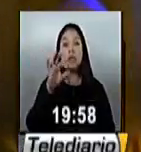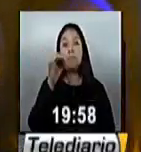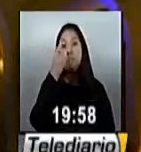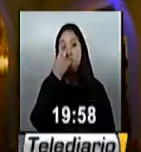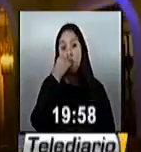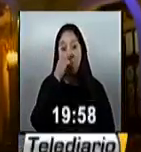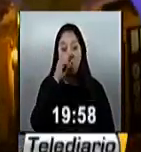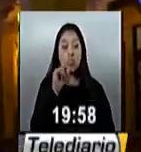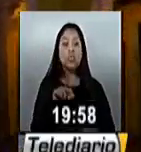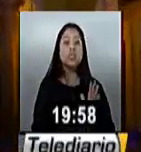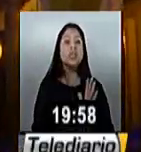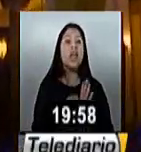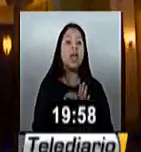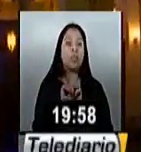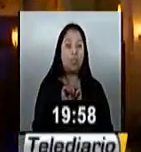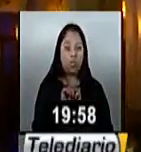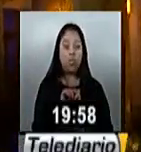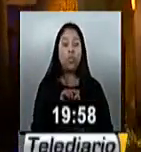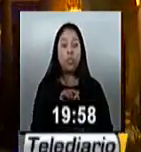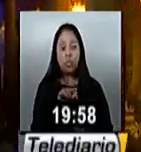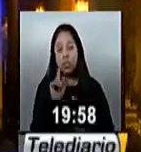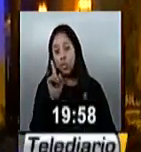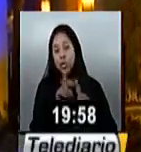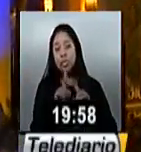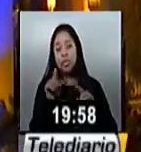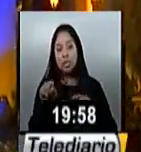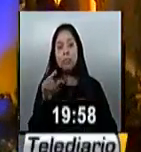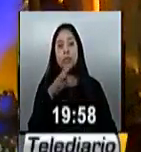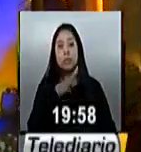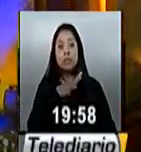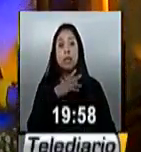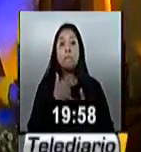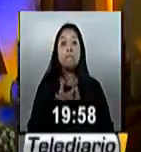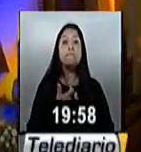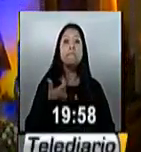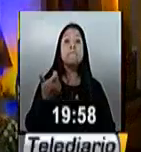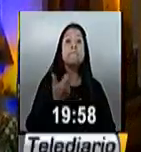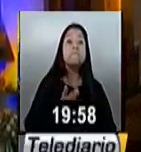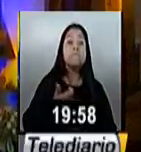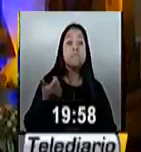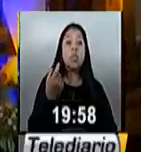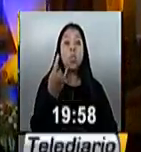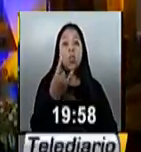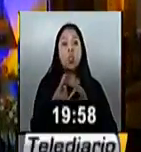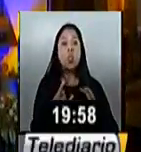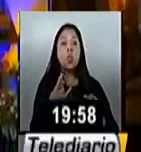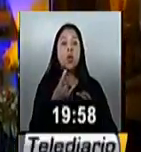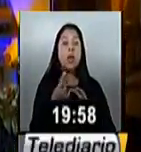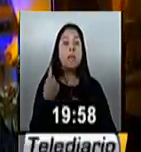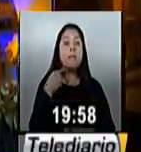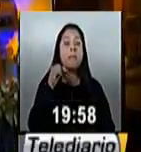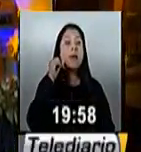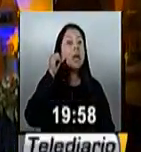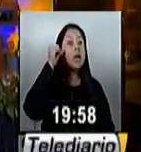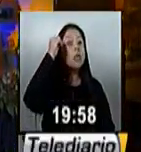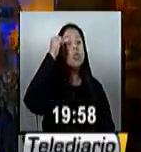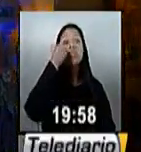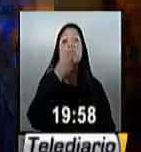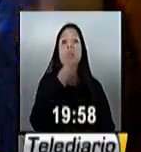tenemos por otra parte la pensión universal para adultos mayores